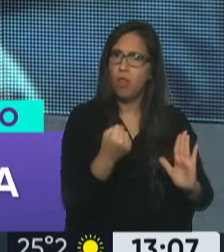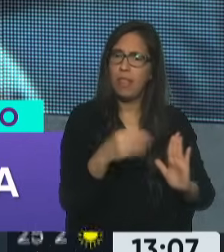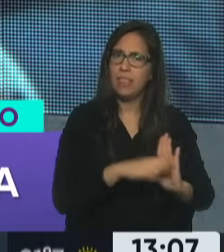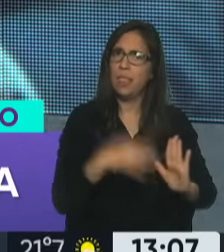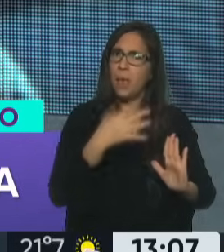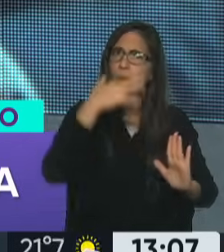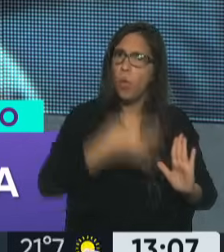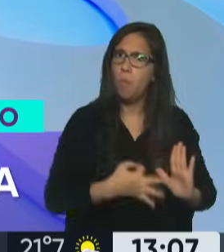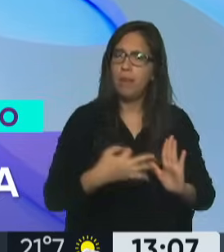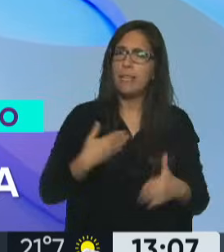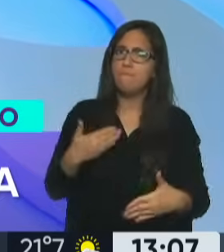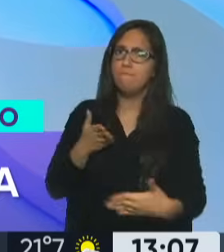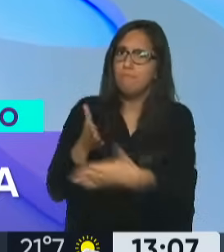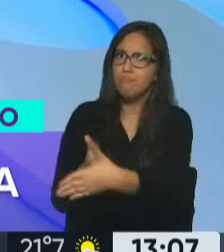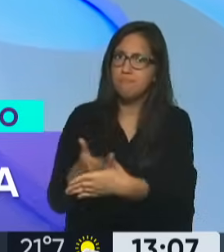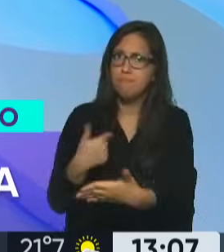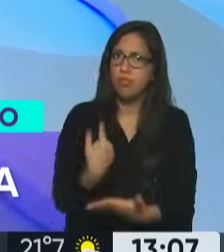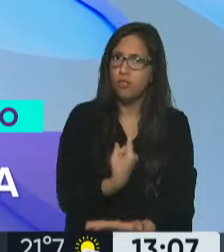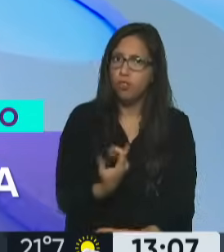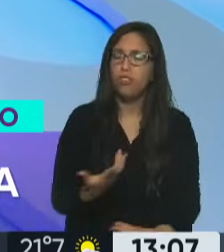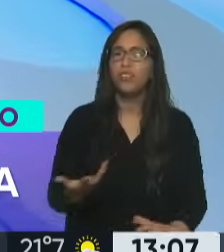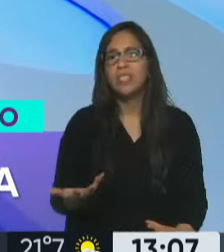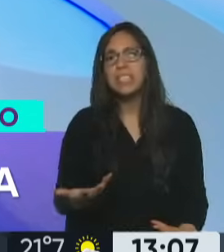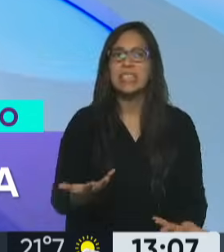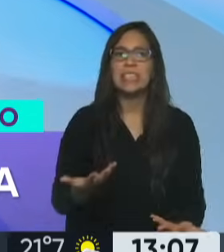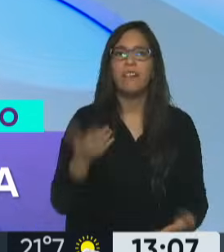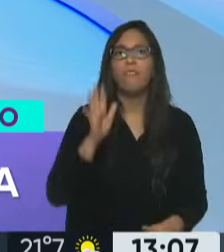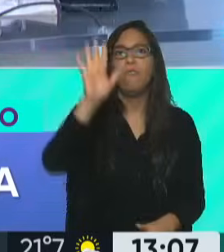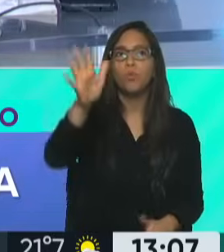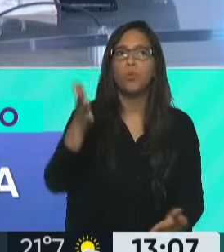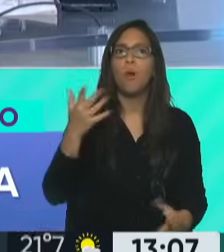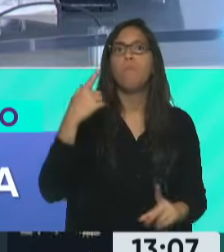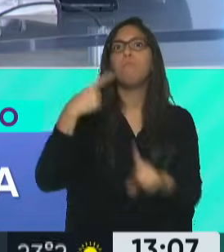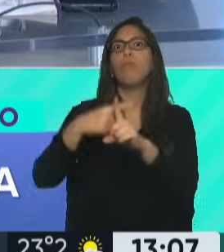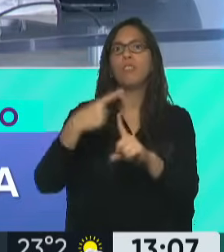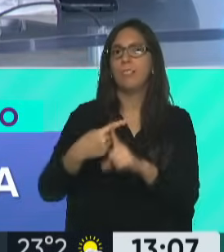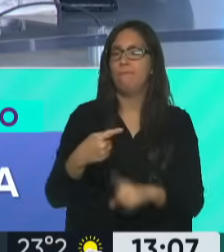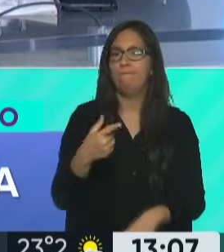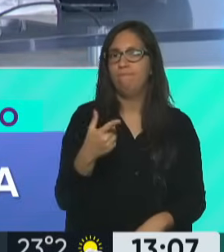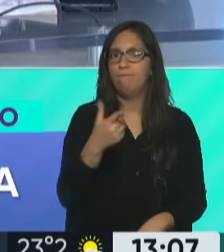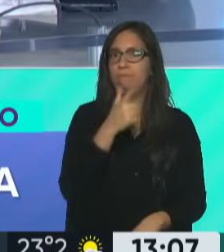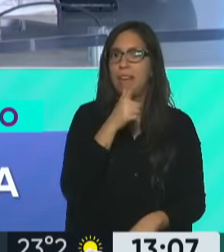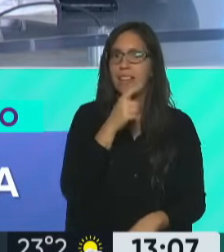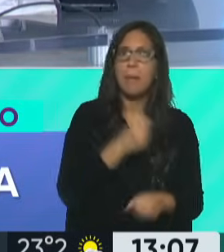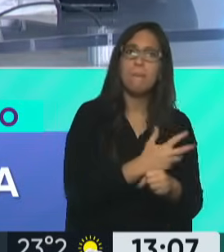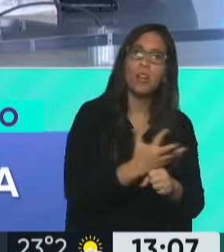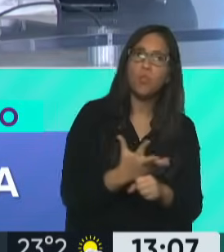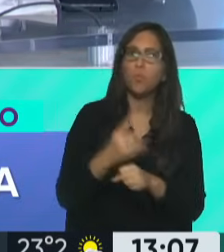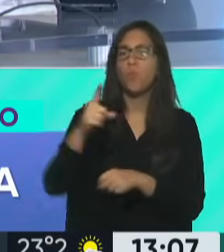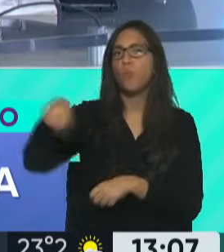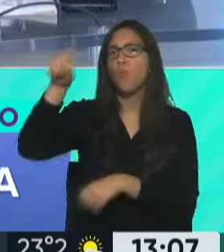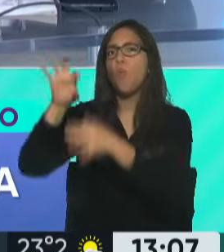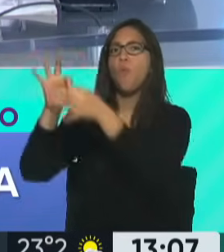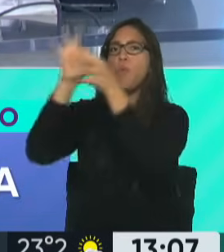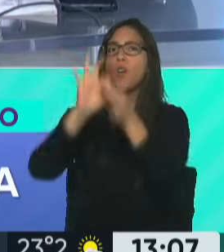mundo clo claro con lo cual la perspectiva no no no sería buena eh Ni Es favorable en este momento a un acuerdo Unión Europea mercosur Argentina